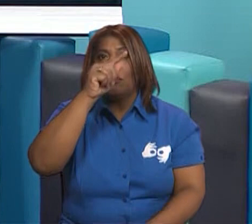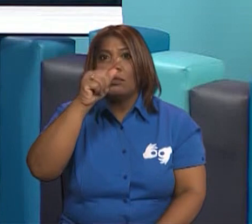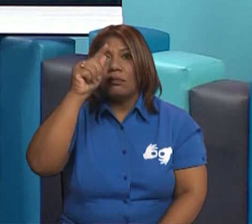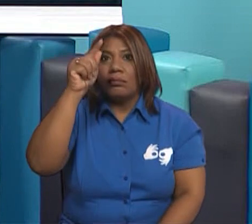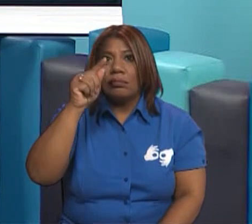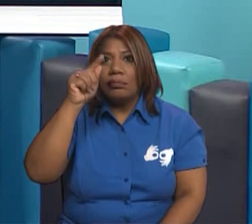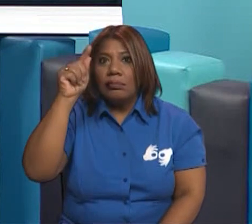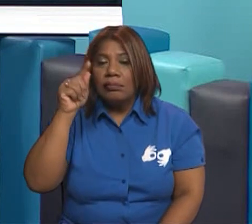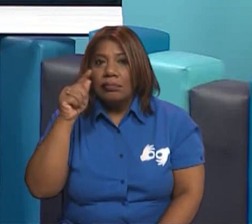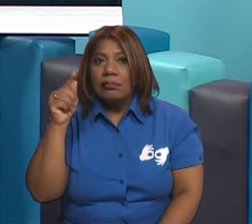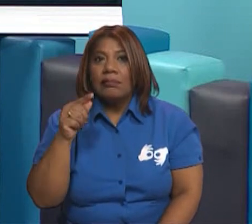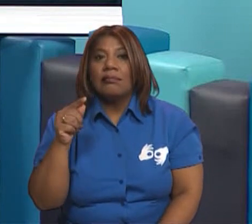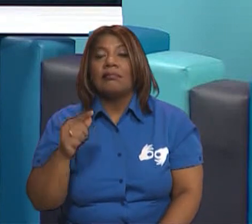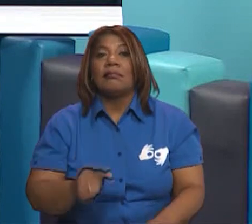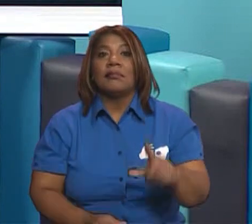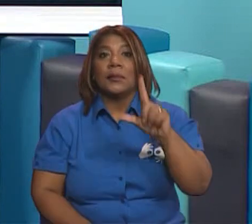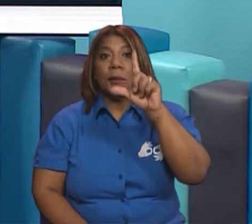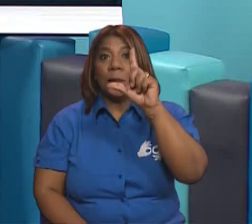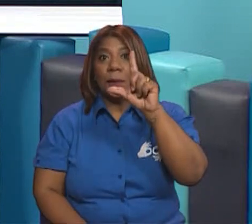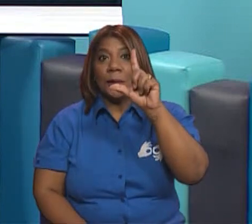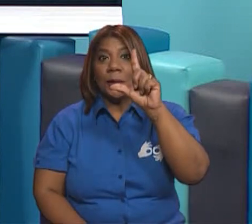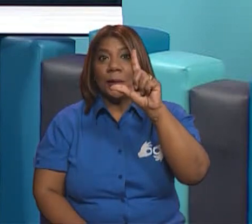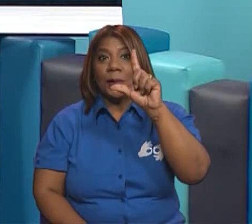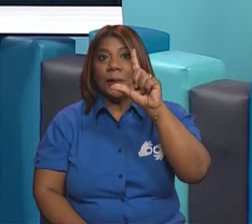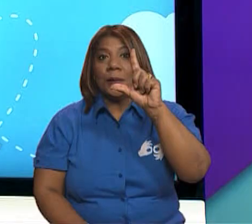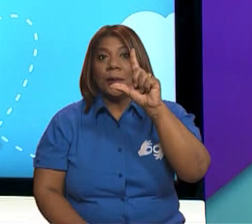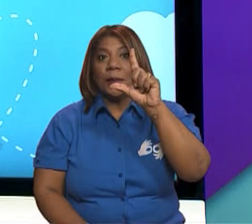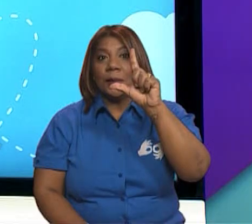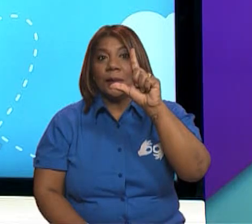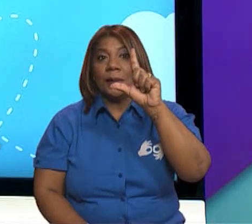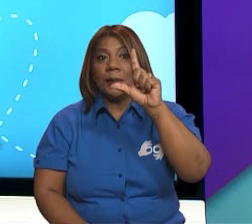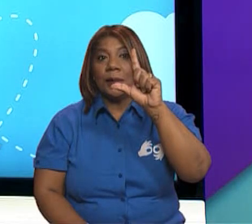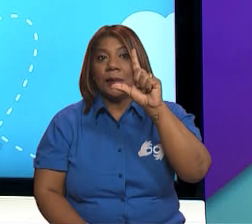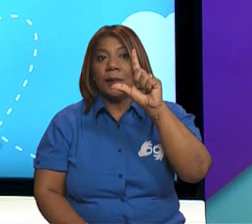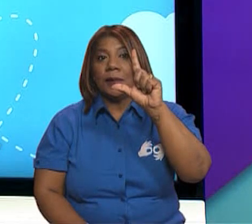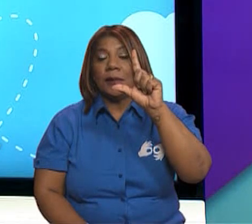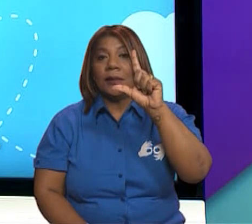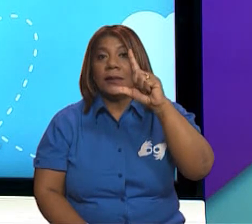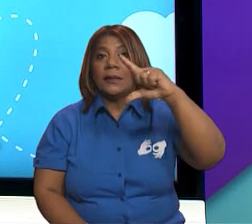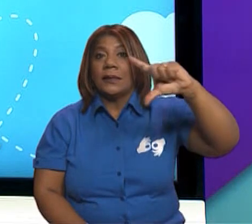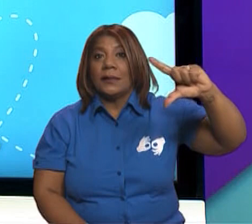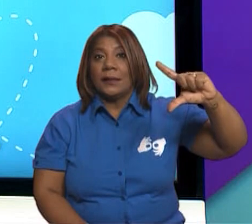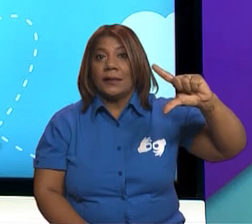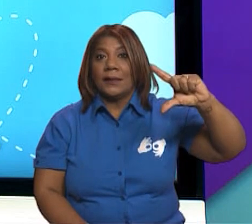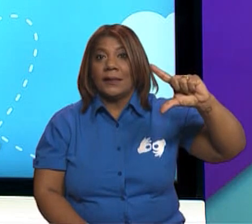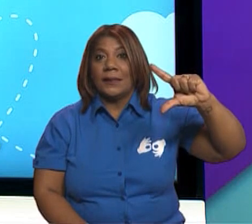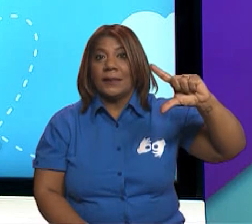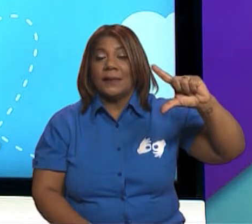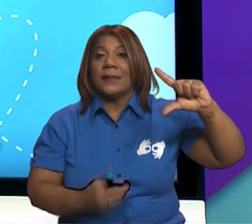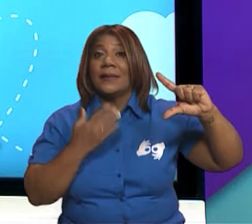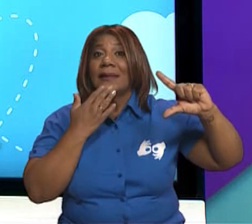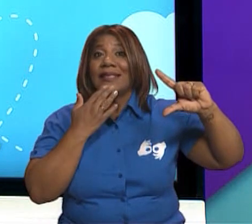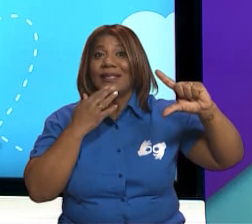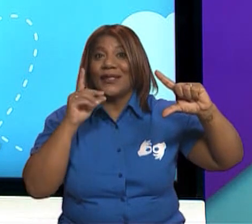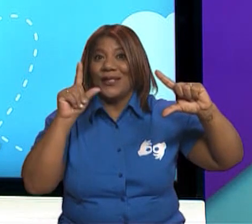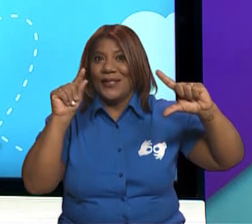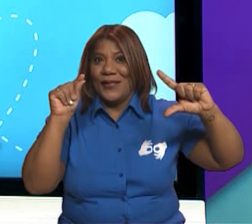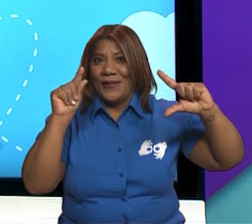de ellos. Ahí encontramos uno en color amarillo y en color verde vemos otro ejemplo.